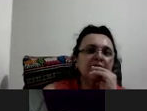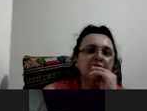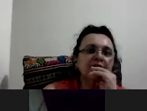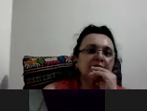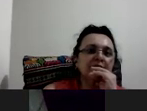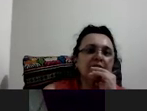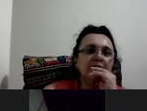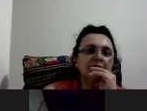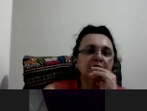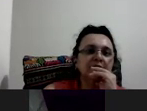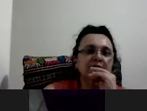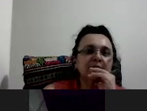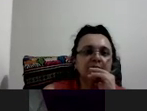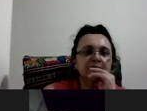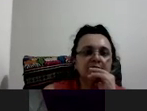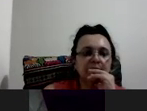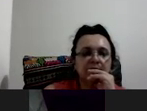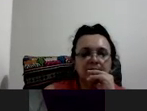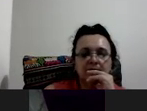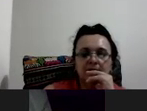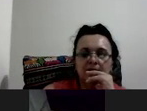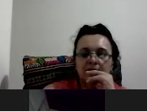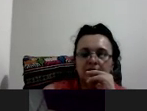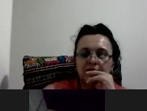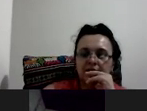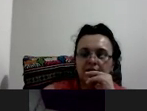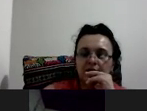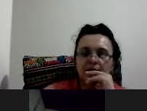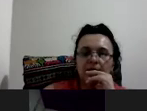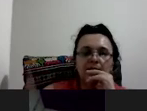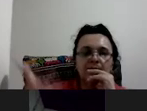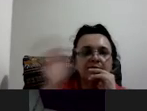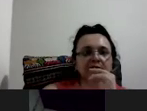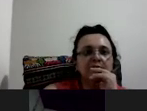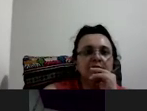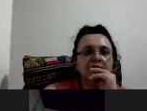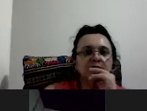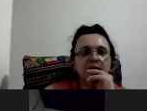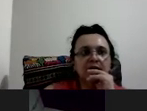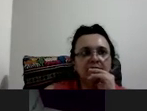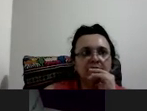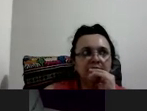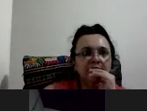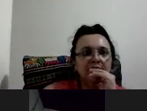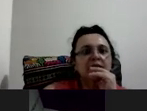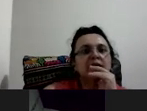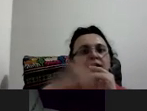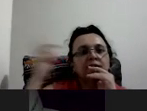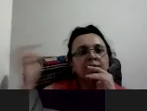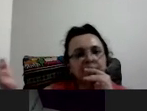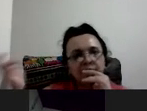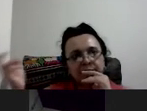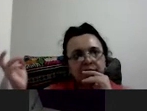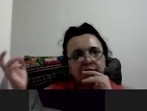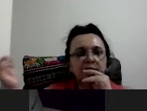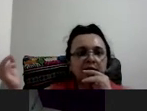sea diferente a lo que se dice al principio. O sea que si yo digo algo positivo de la ciudad,